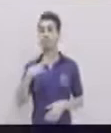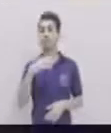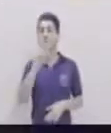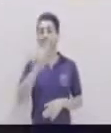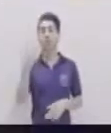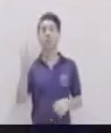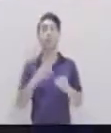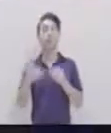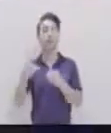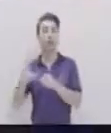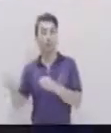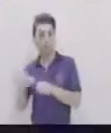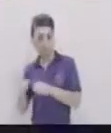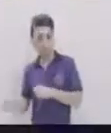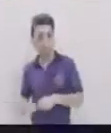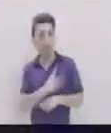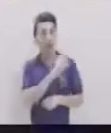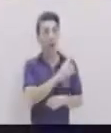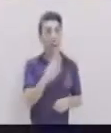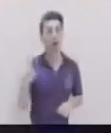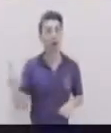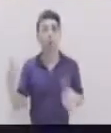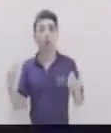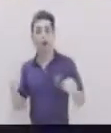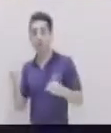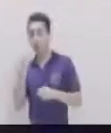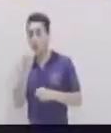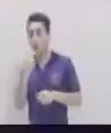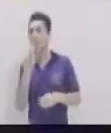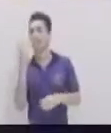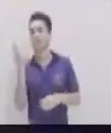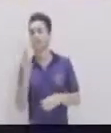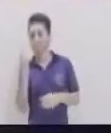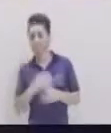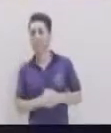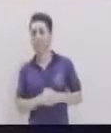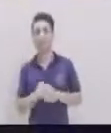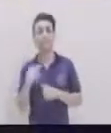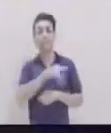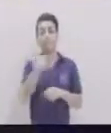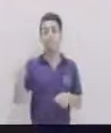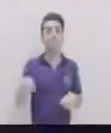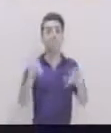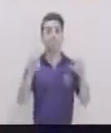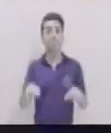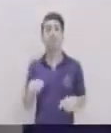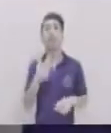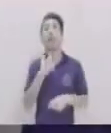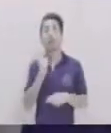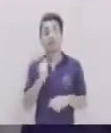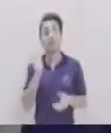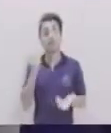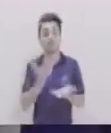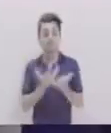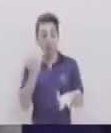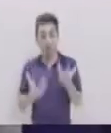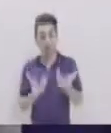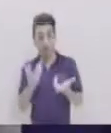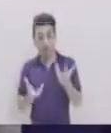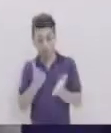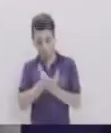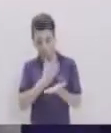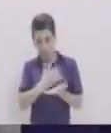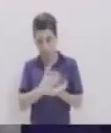22 departamentos. En cada uno se prepara comida rica. A mi gente le gusta cocinar. En la